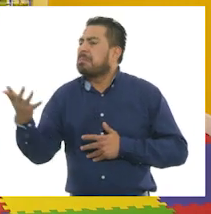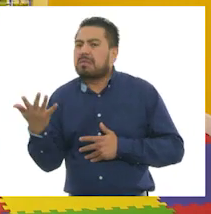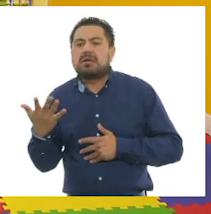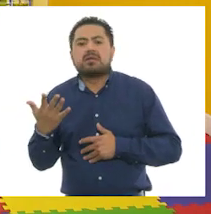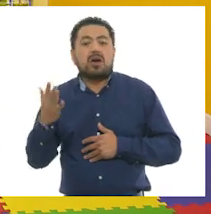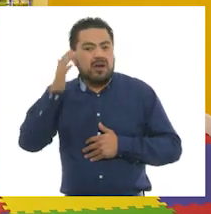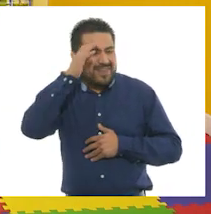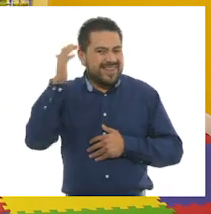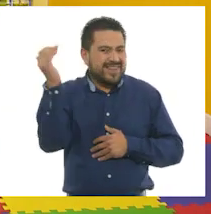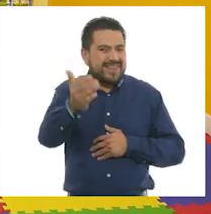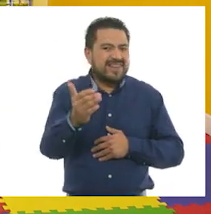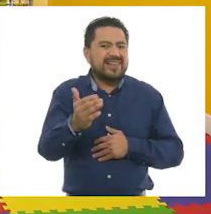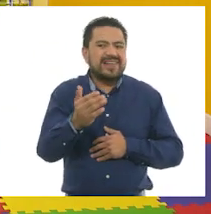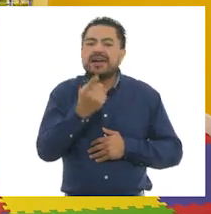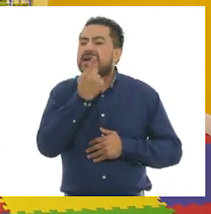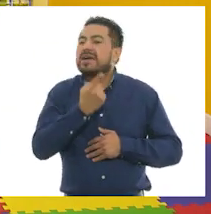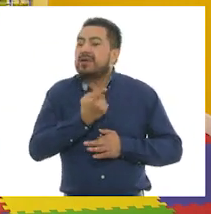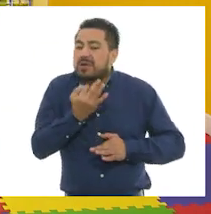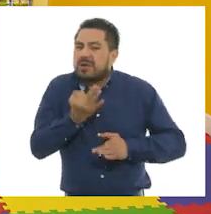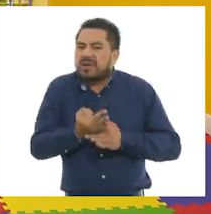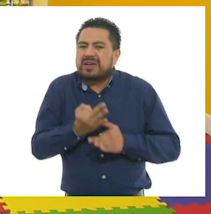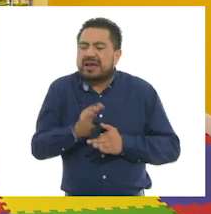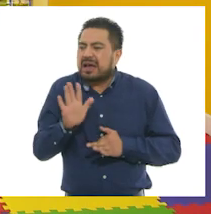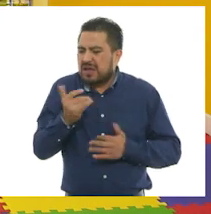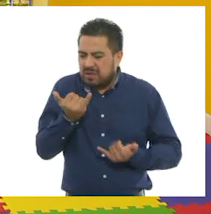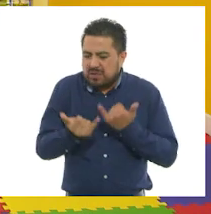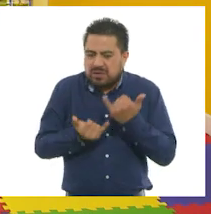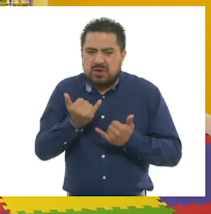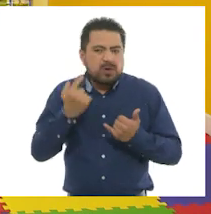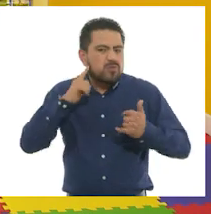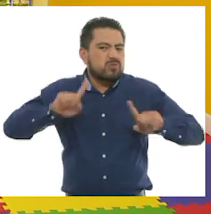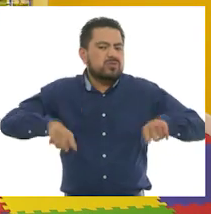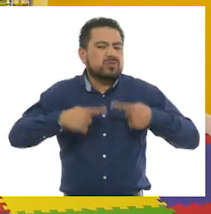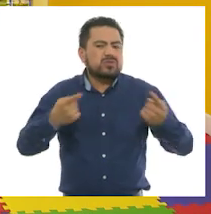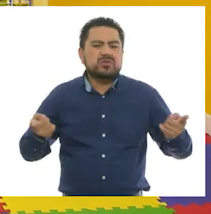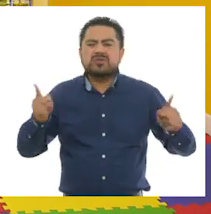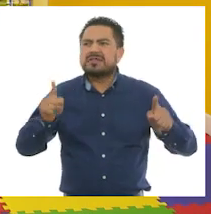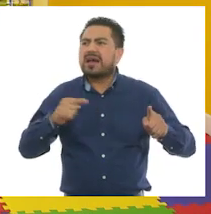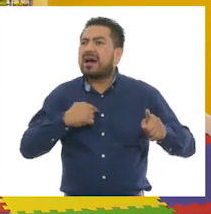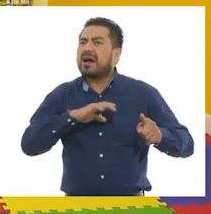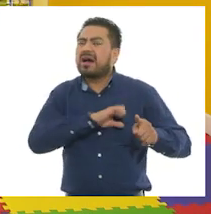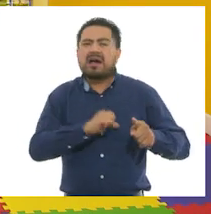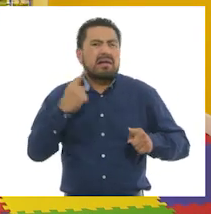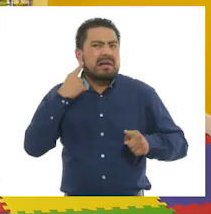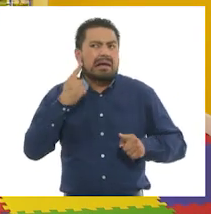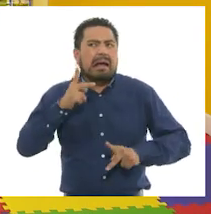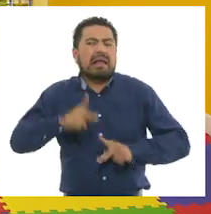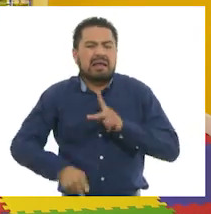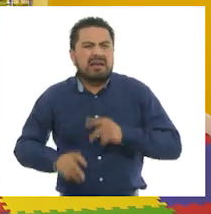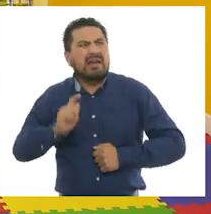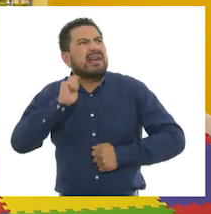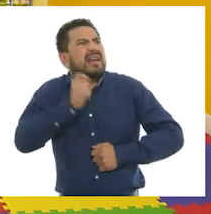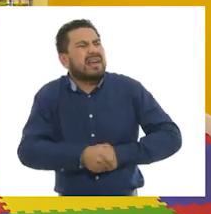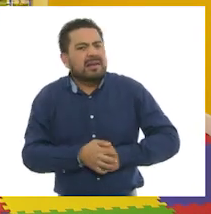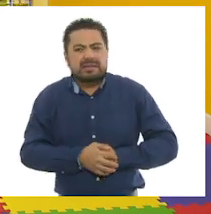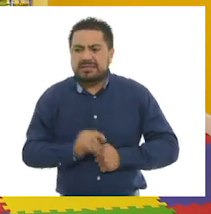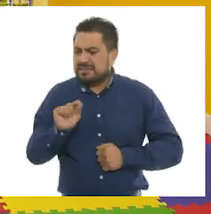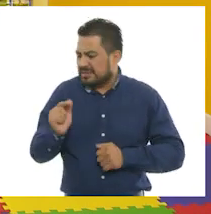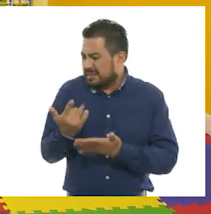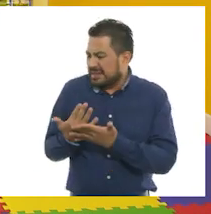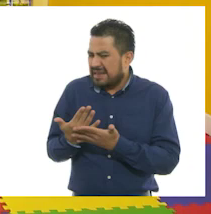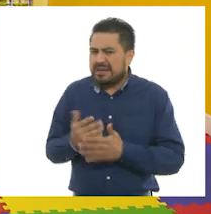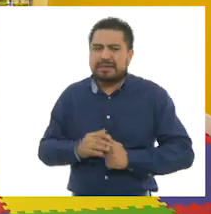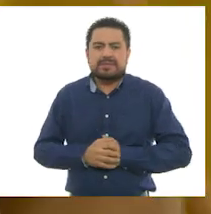¡Hola! ¿Qué me está diciendo, Adriana? Es que estoy jugando con esta música que me encanta y no te escucho. ¿Qué? ¡Que me esperes